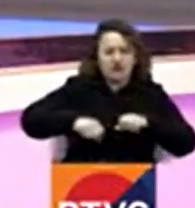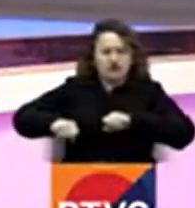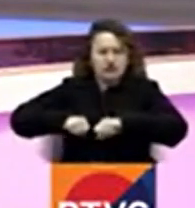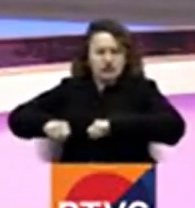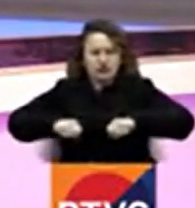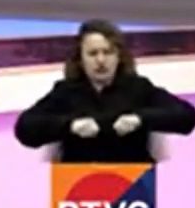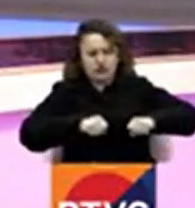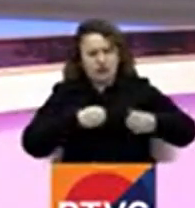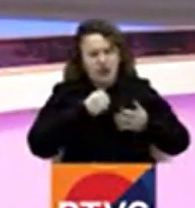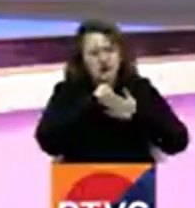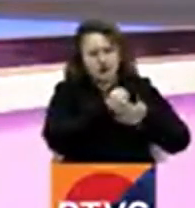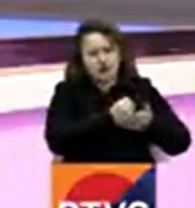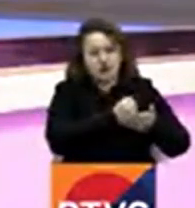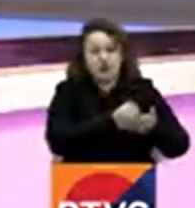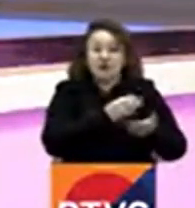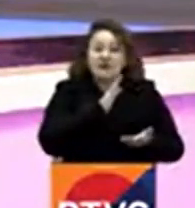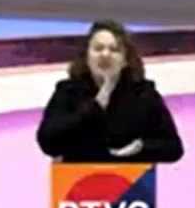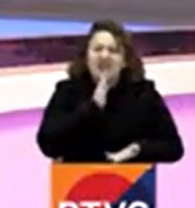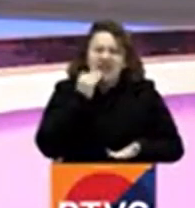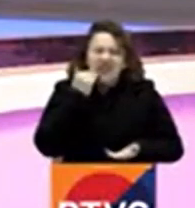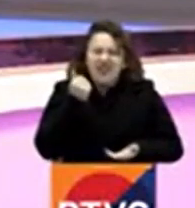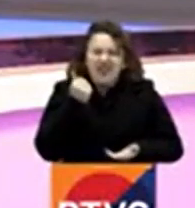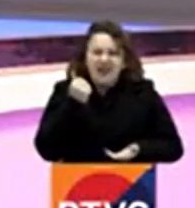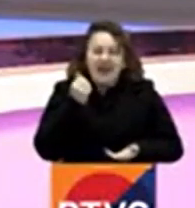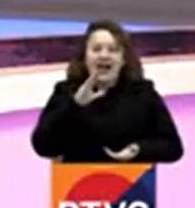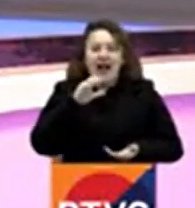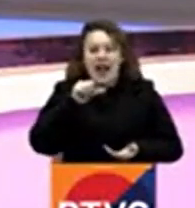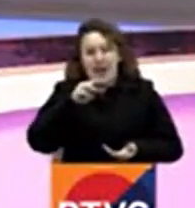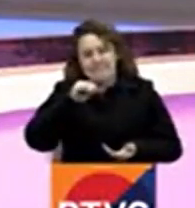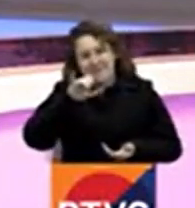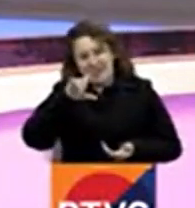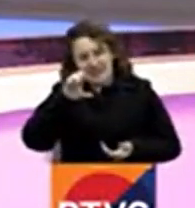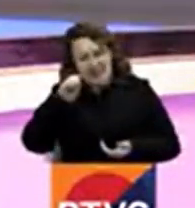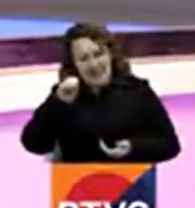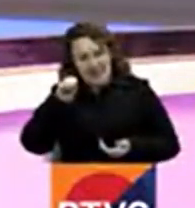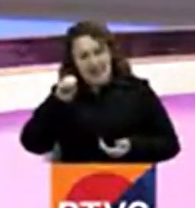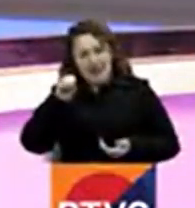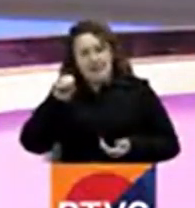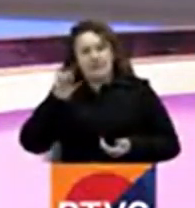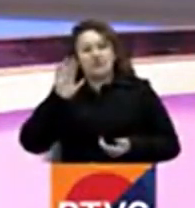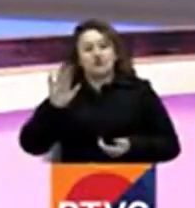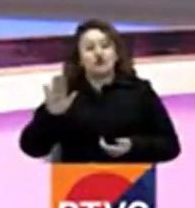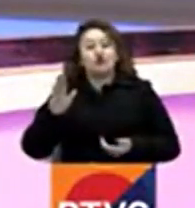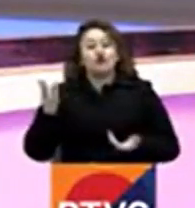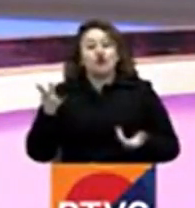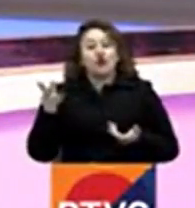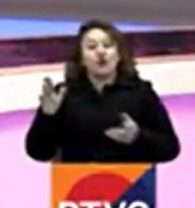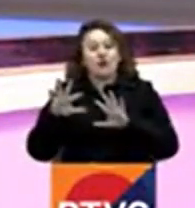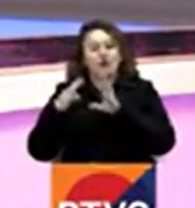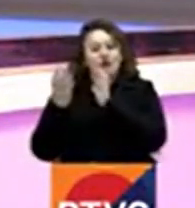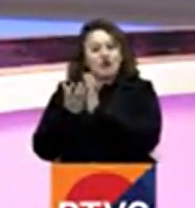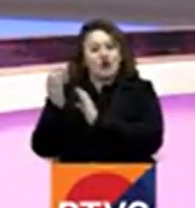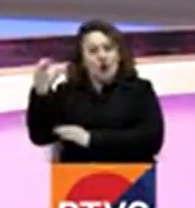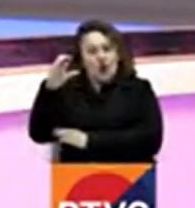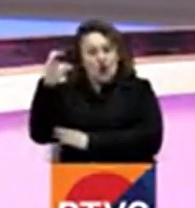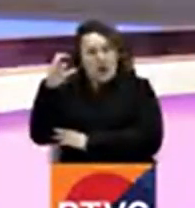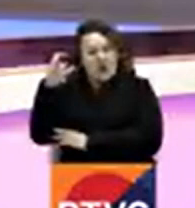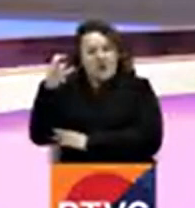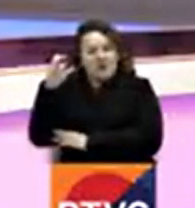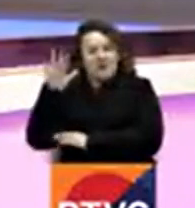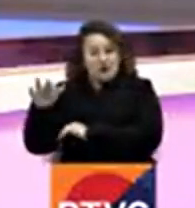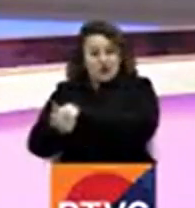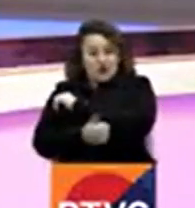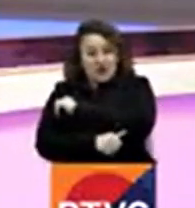ellos. Se trata de Camila Pinzón, la actual Miss Mundo Colombia, que desde su Boyacá natal pone el nombre de nuestro país en alto. Crónica